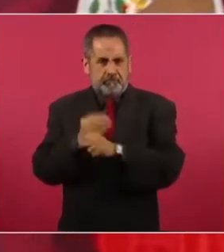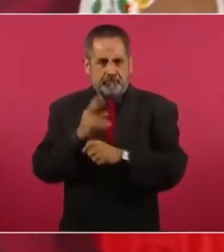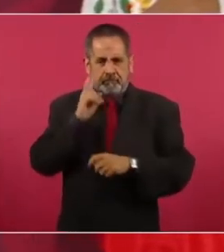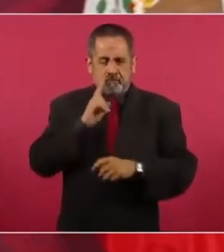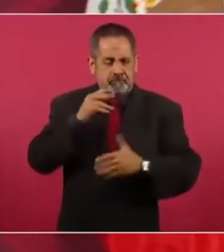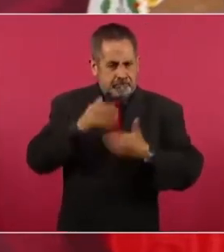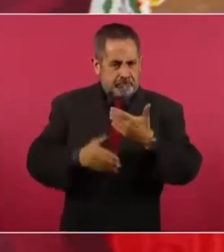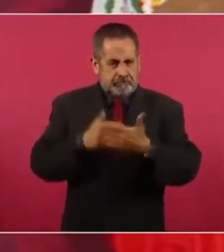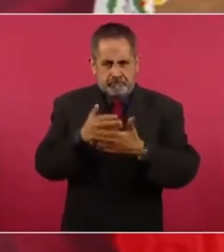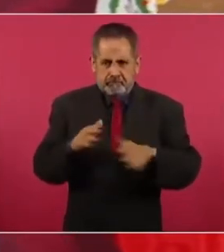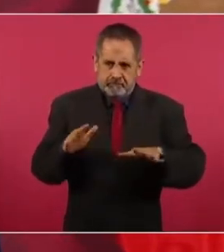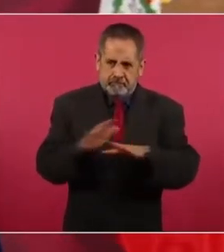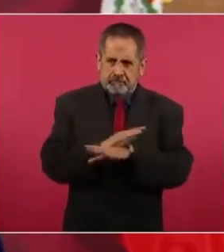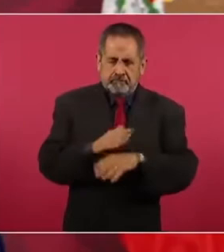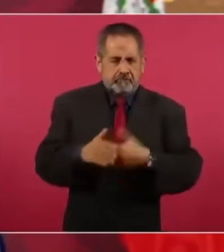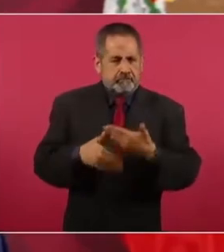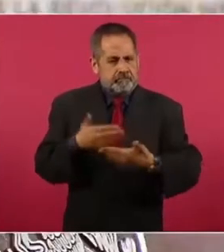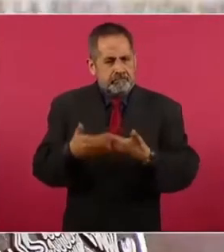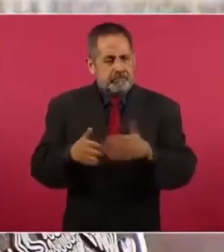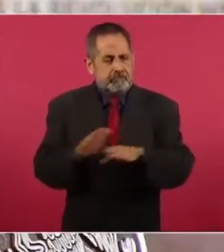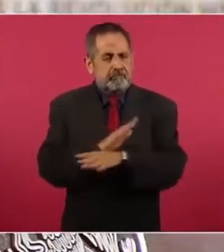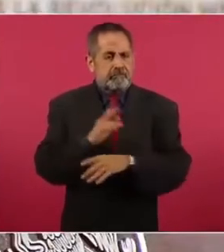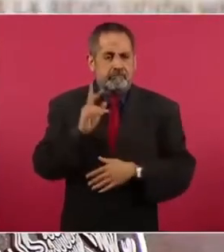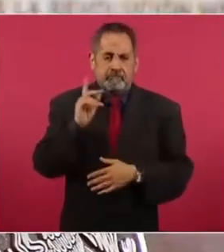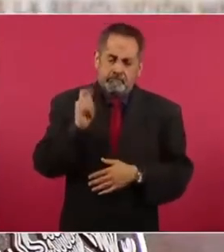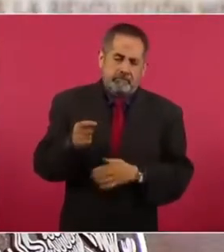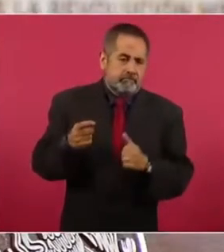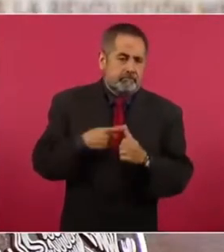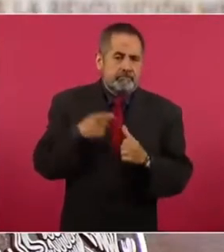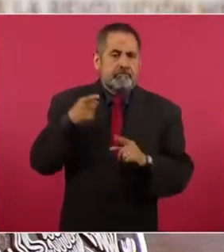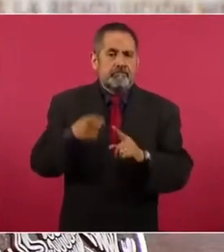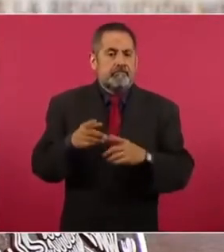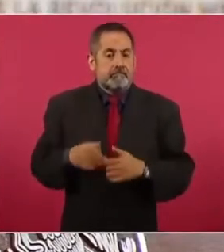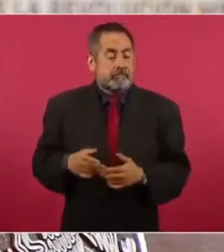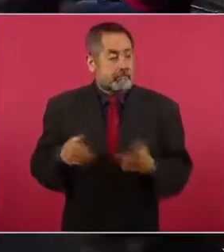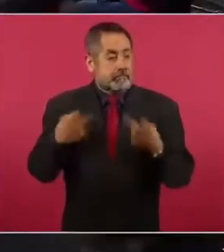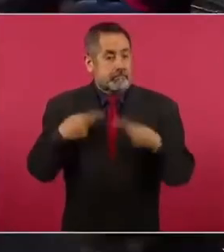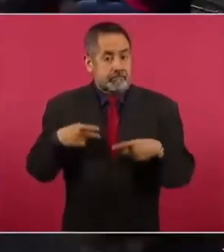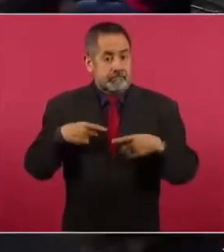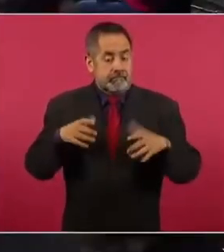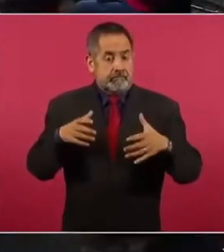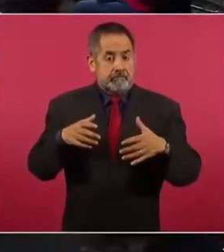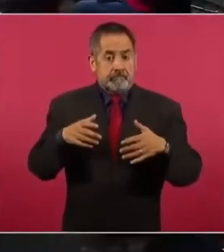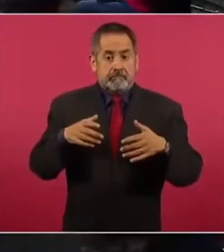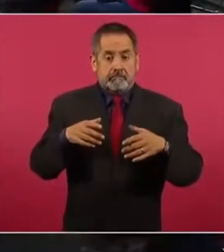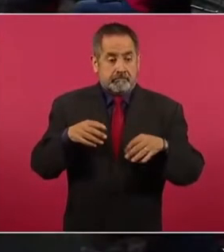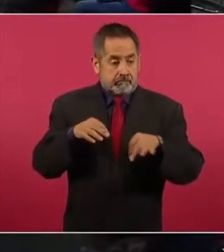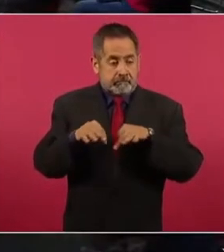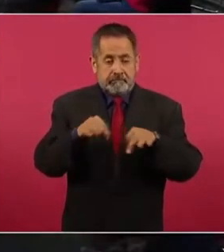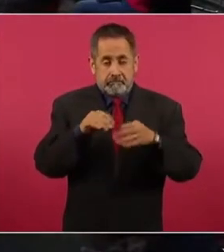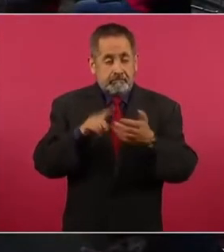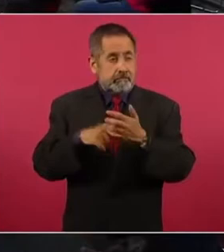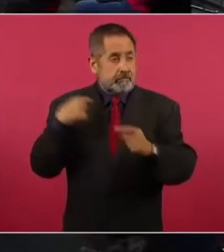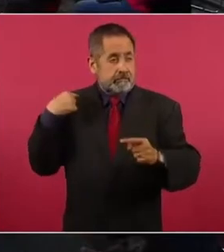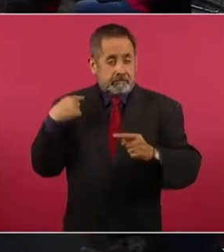se tiene que ir entendiendo de que si una gente ya trabajó toda su